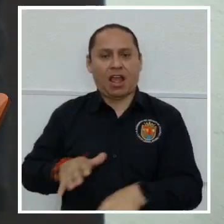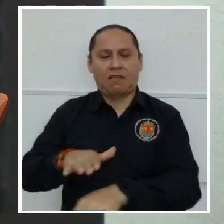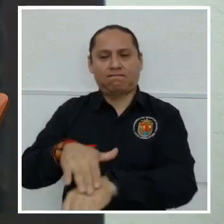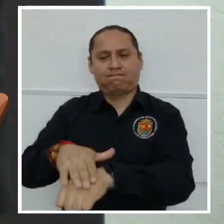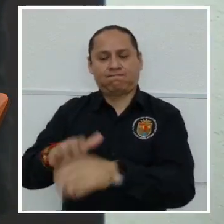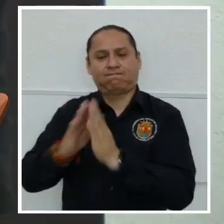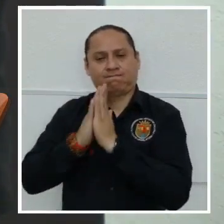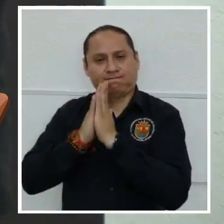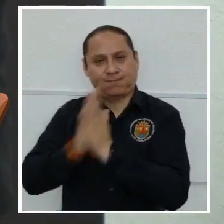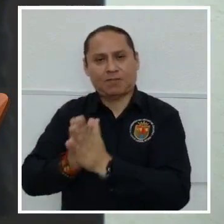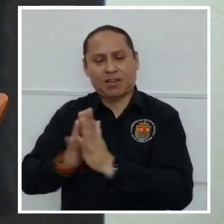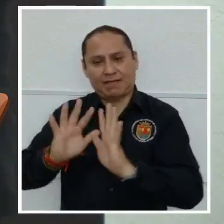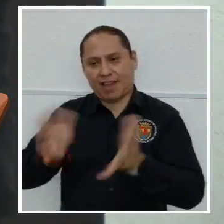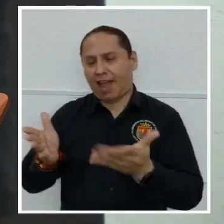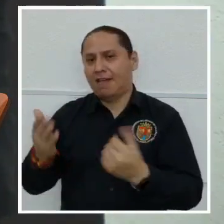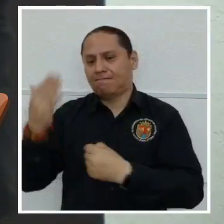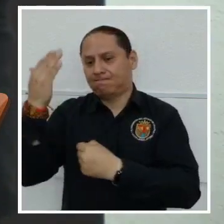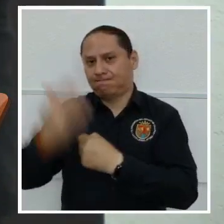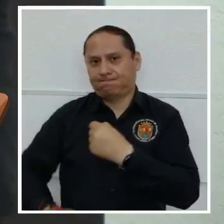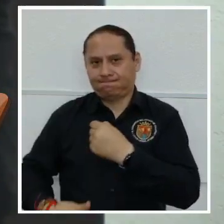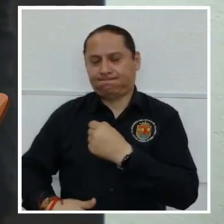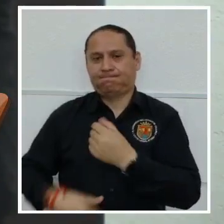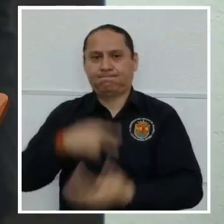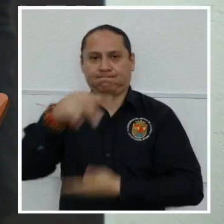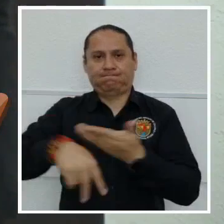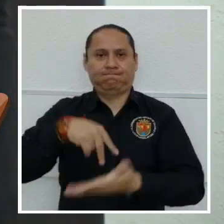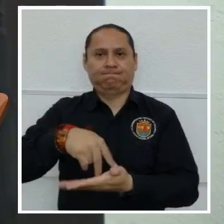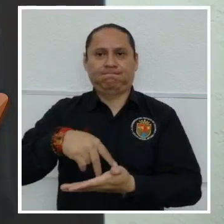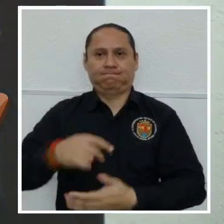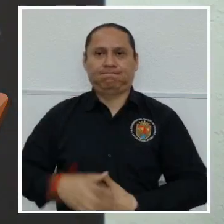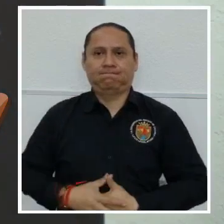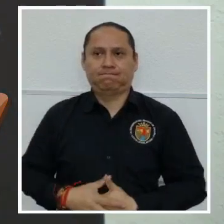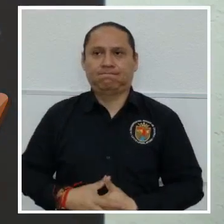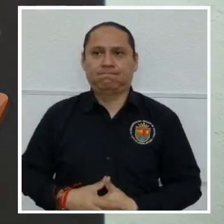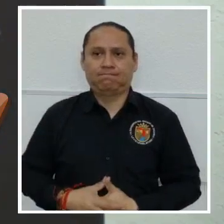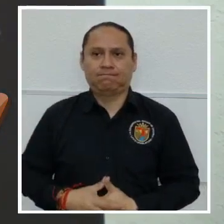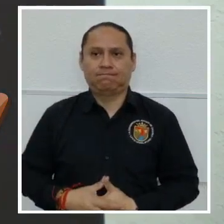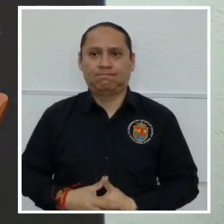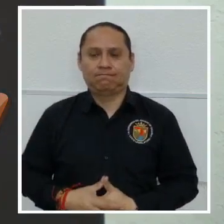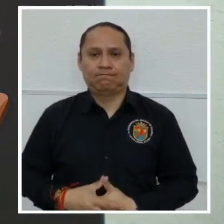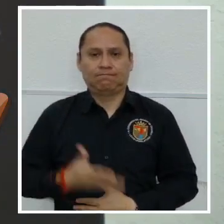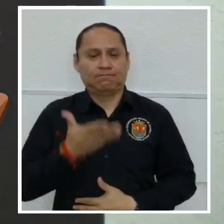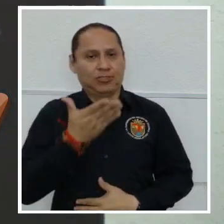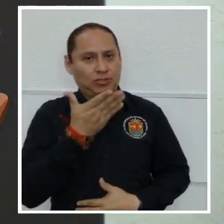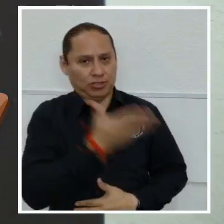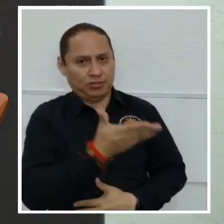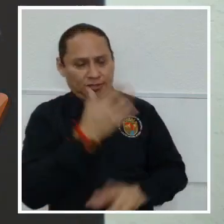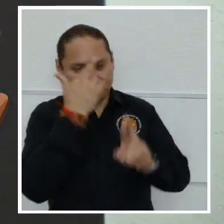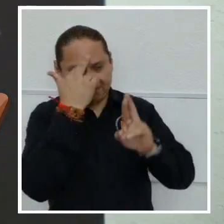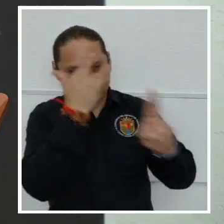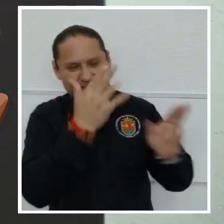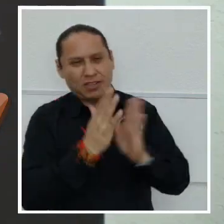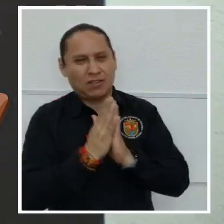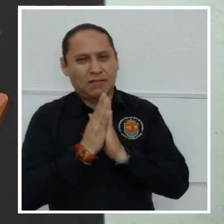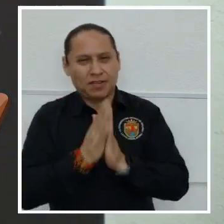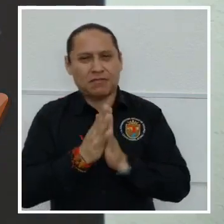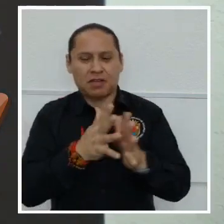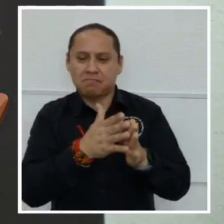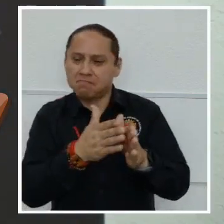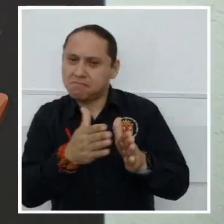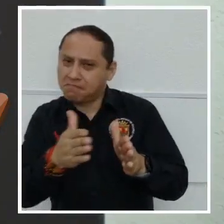le solicito concluya su participación diputada presidenta Solicito Con mucho respeto una